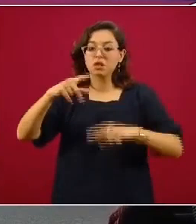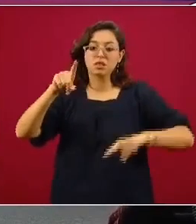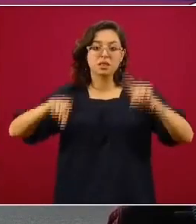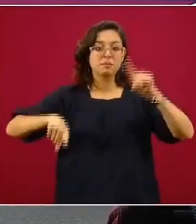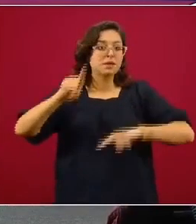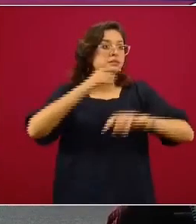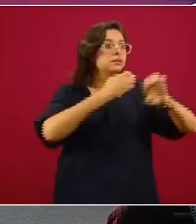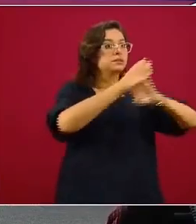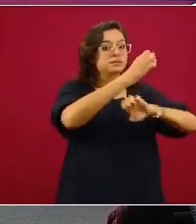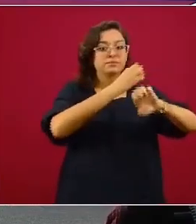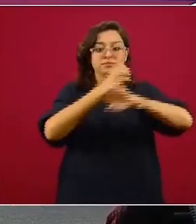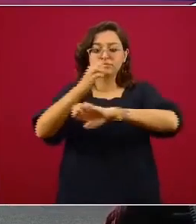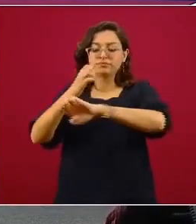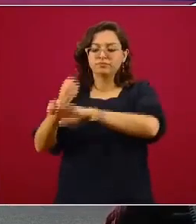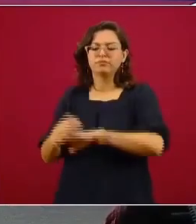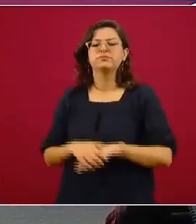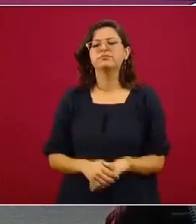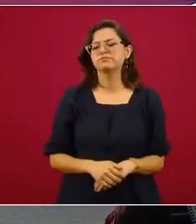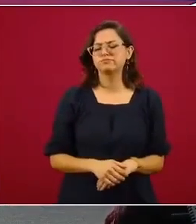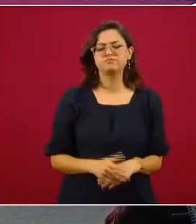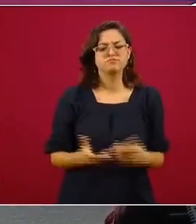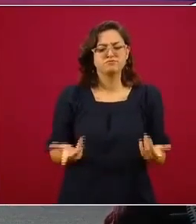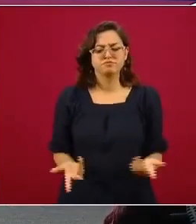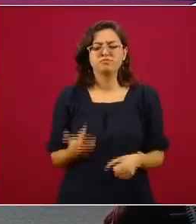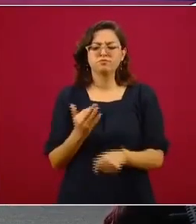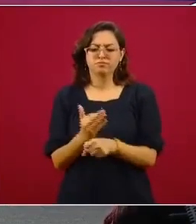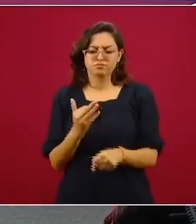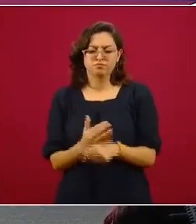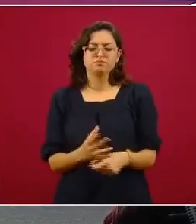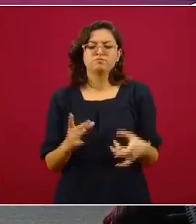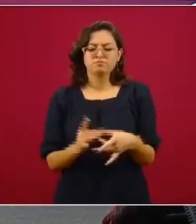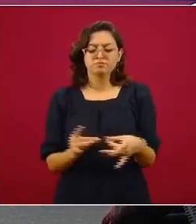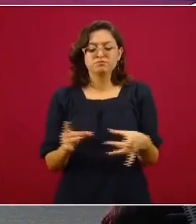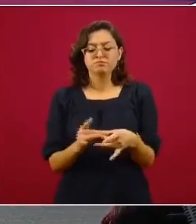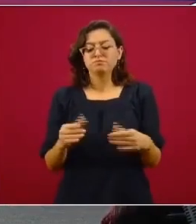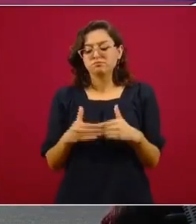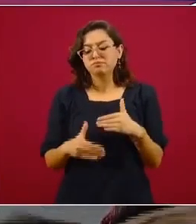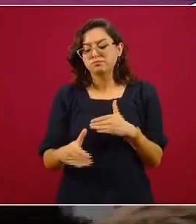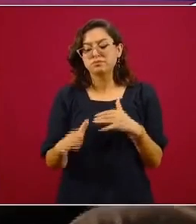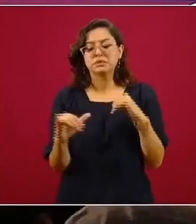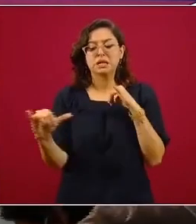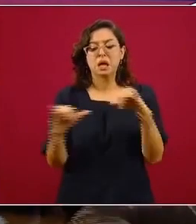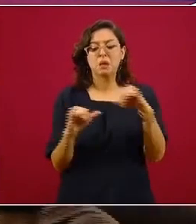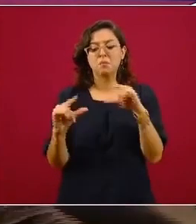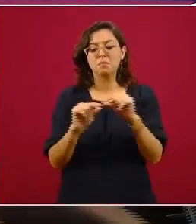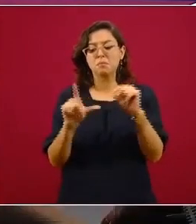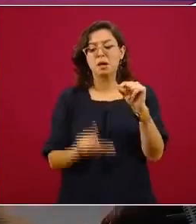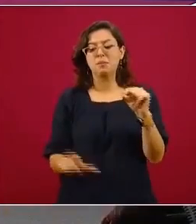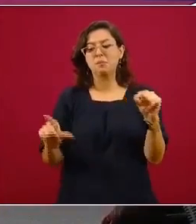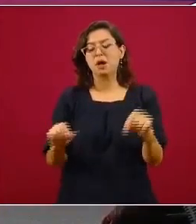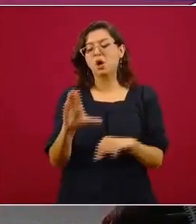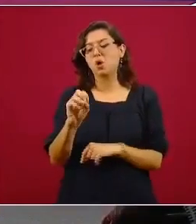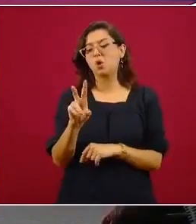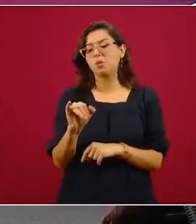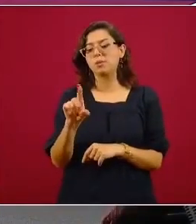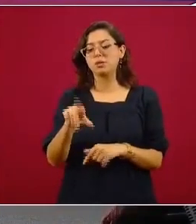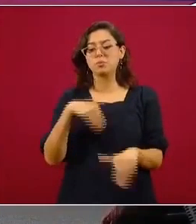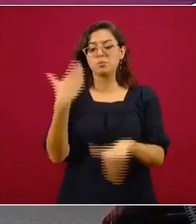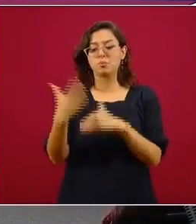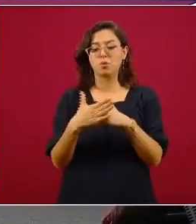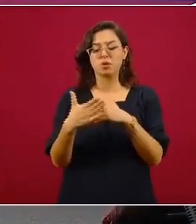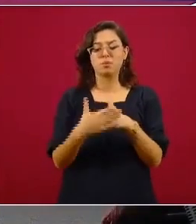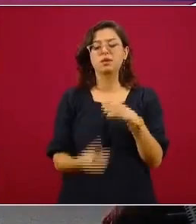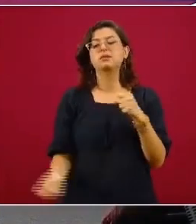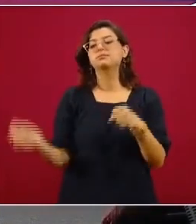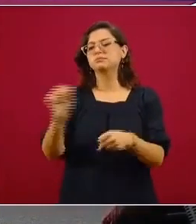día de hoy se va a dar a conocer en unos momentos más cuál será el mapa de riesgo COVID que va a aplicar a partir de